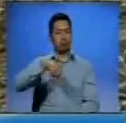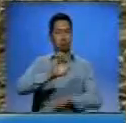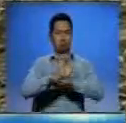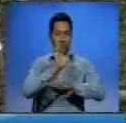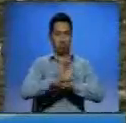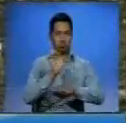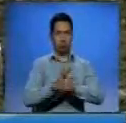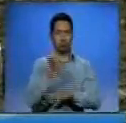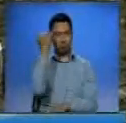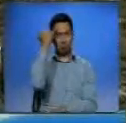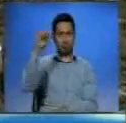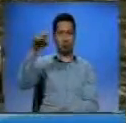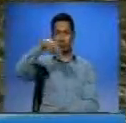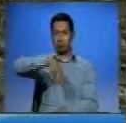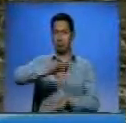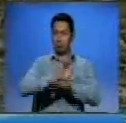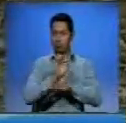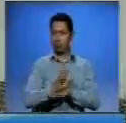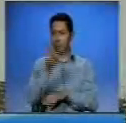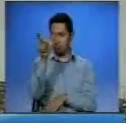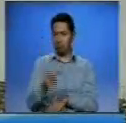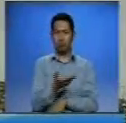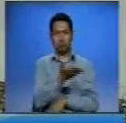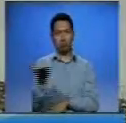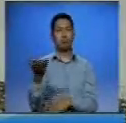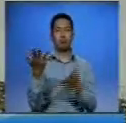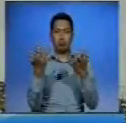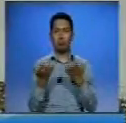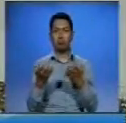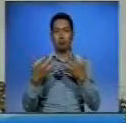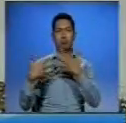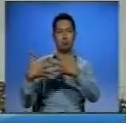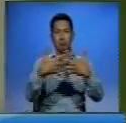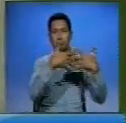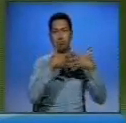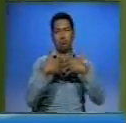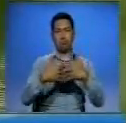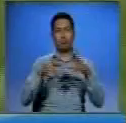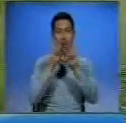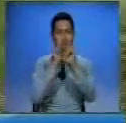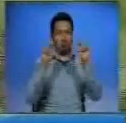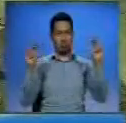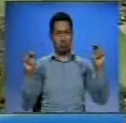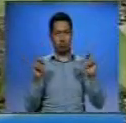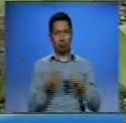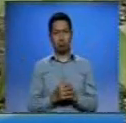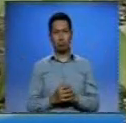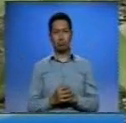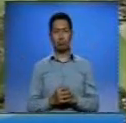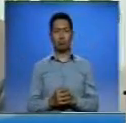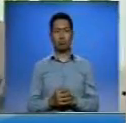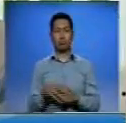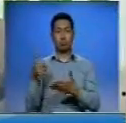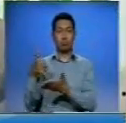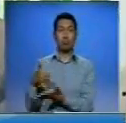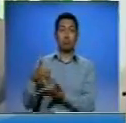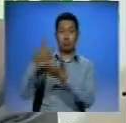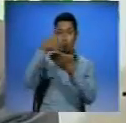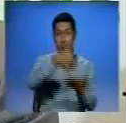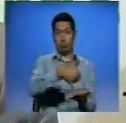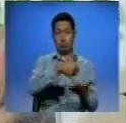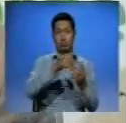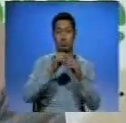iniciativas de compatriotas y entidades que buscan una armonía con la naturaleza. El premio es una vitrina, es una plataforma